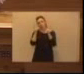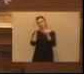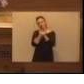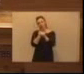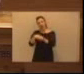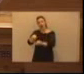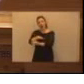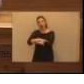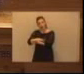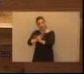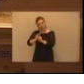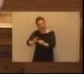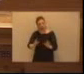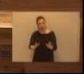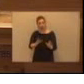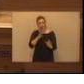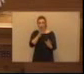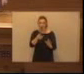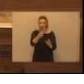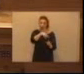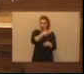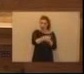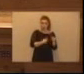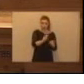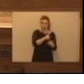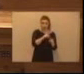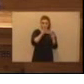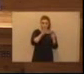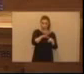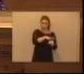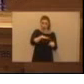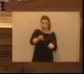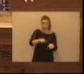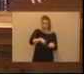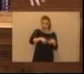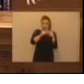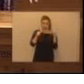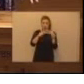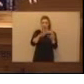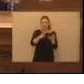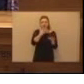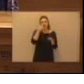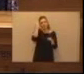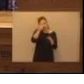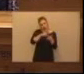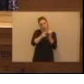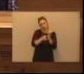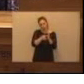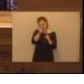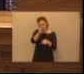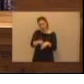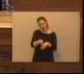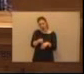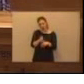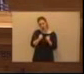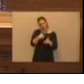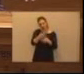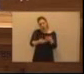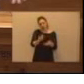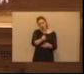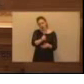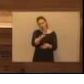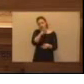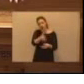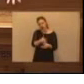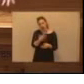ellos en el poco tiempo que tuvieron, foro Asturias, pero si ellas veían que esta era la solución más viable, ¿por qué no la pusieron en marcha? Hubiéramos adelantado ya cuatro o cinco años. Hoy